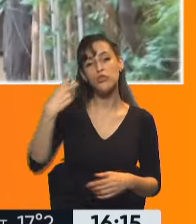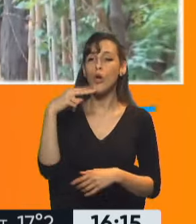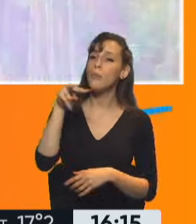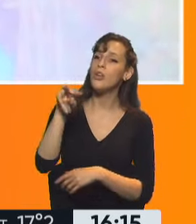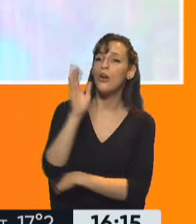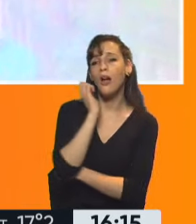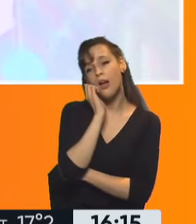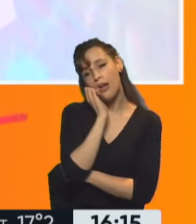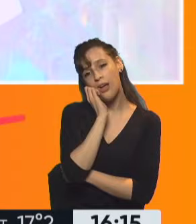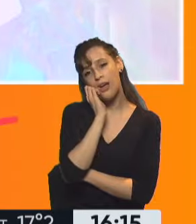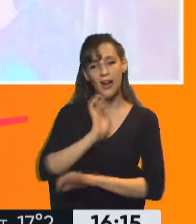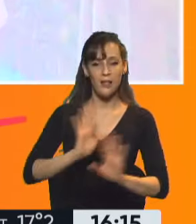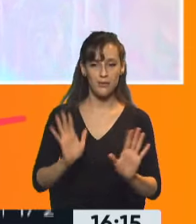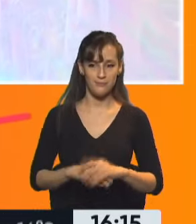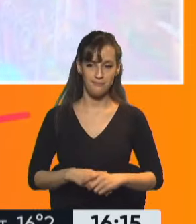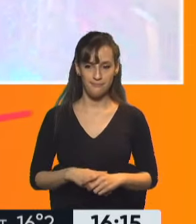bueno. Mirá.